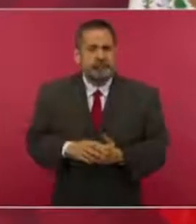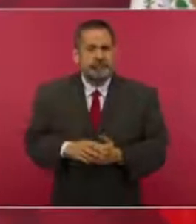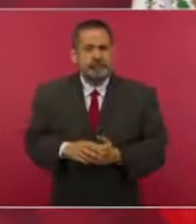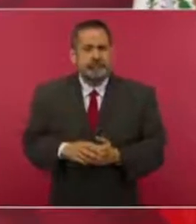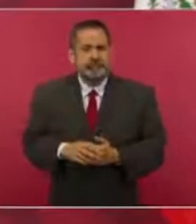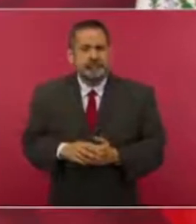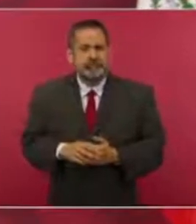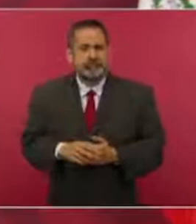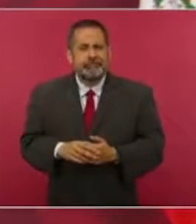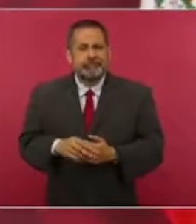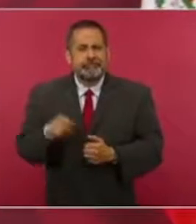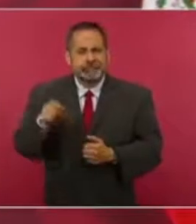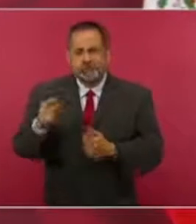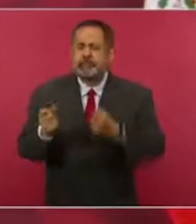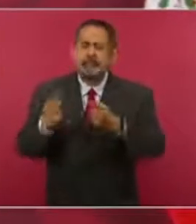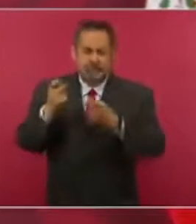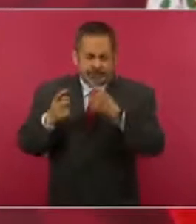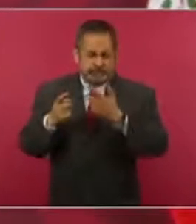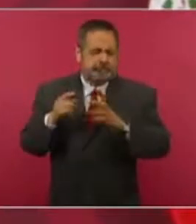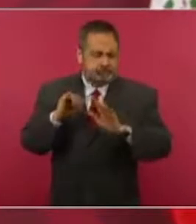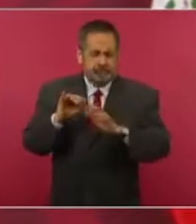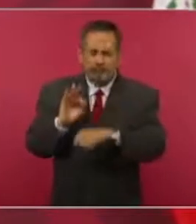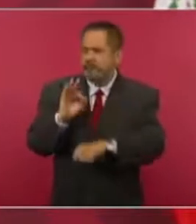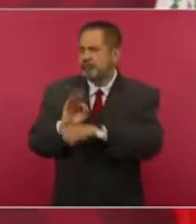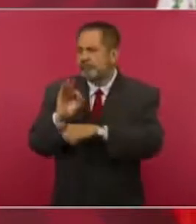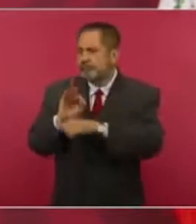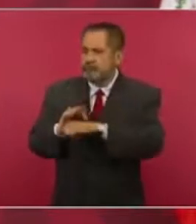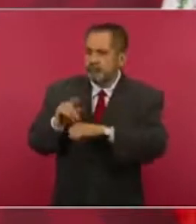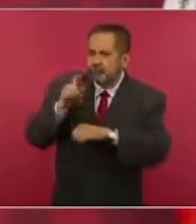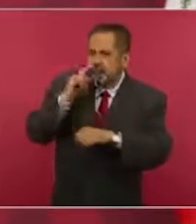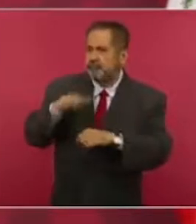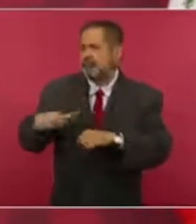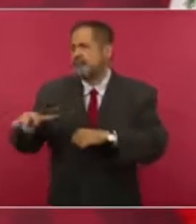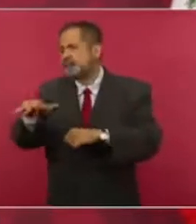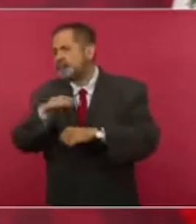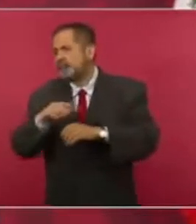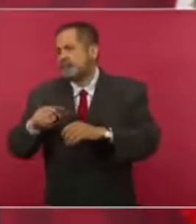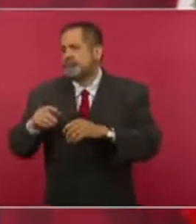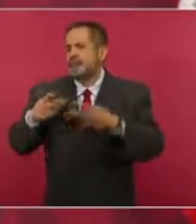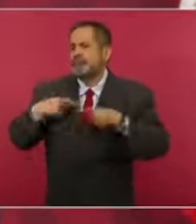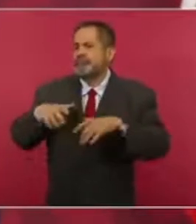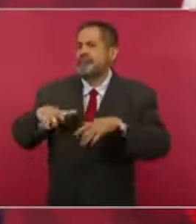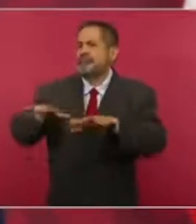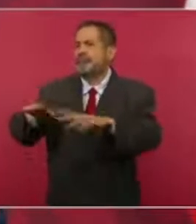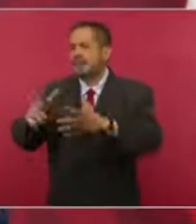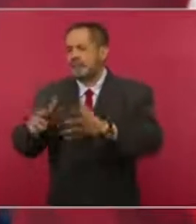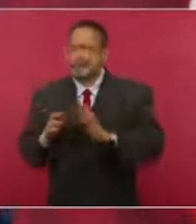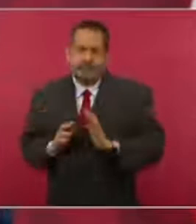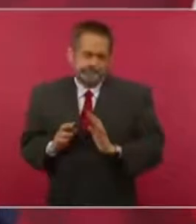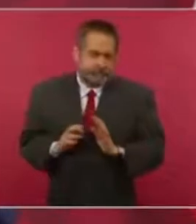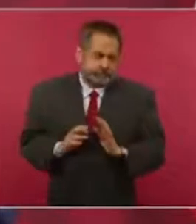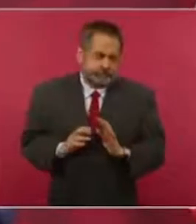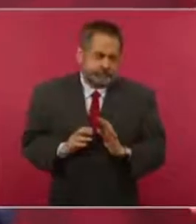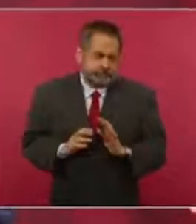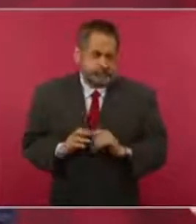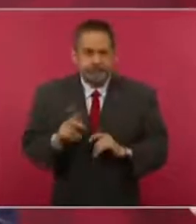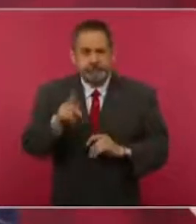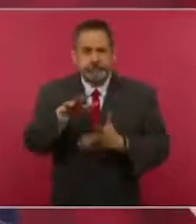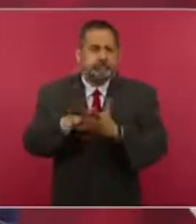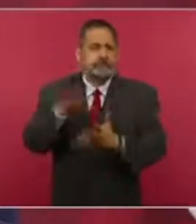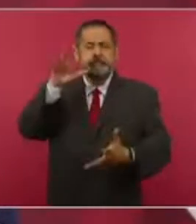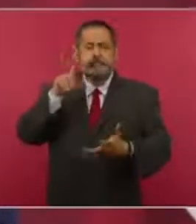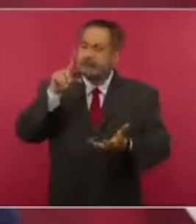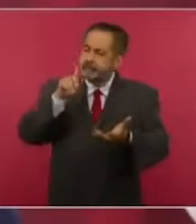una dimensión social, la mayoría, y esto pasa en todo el Poder